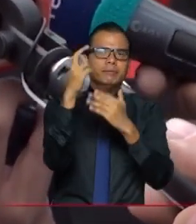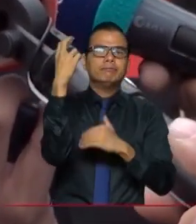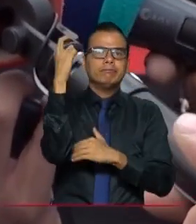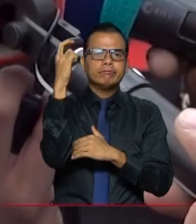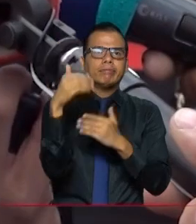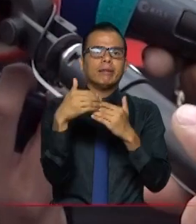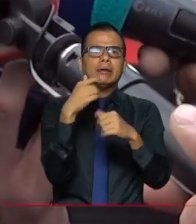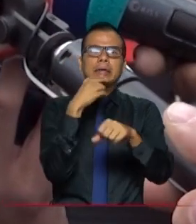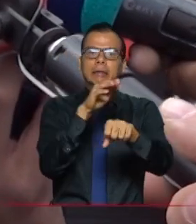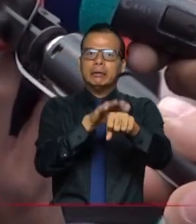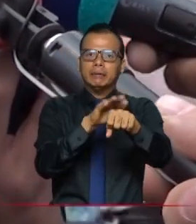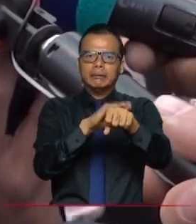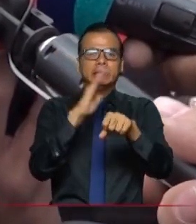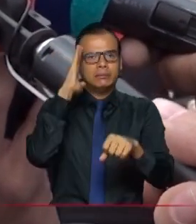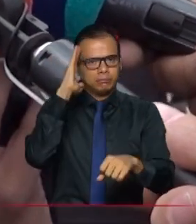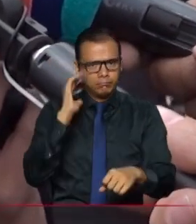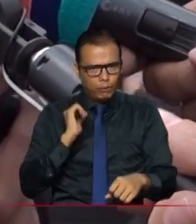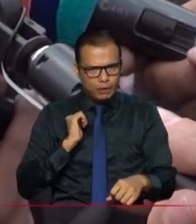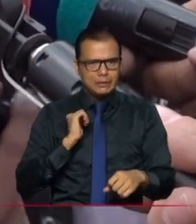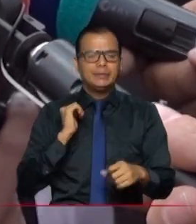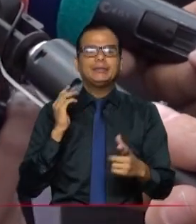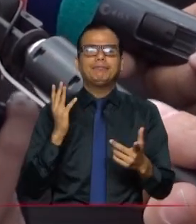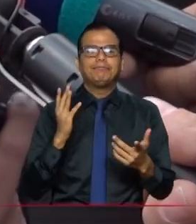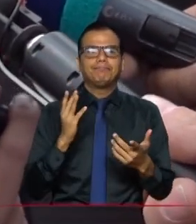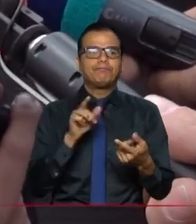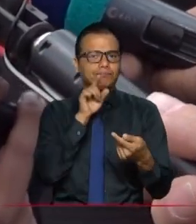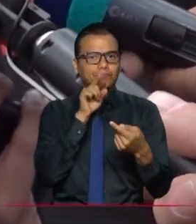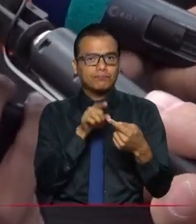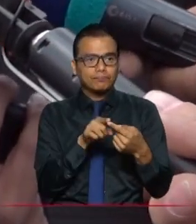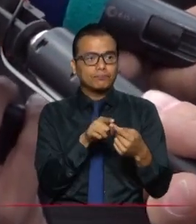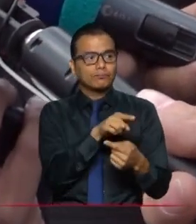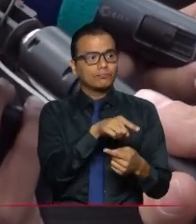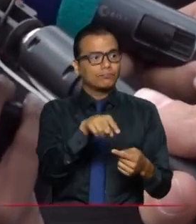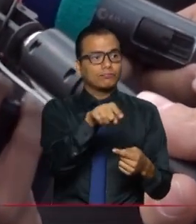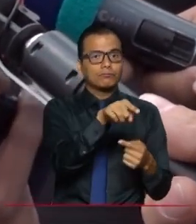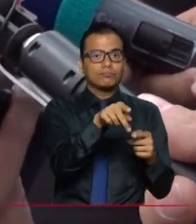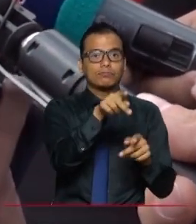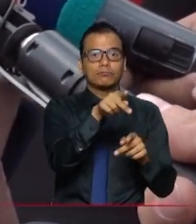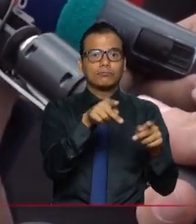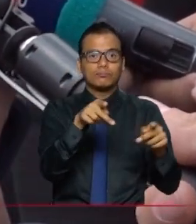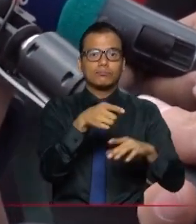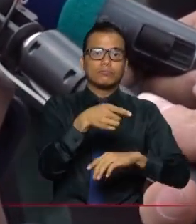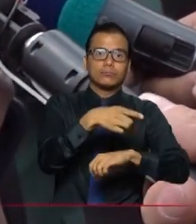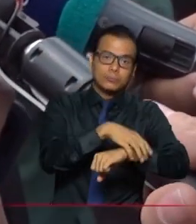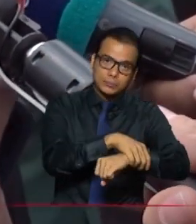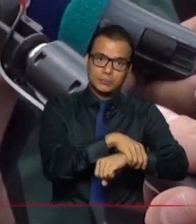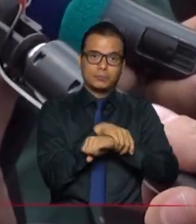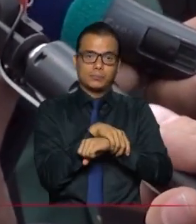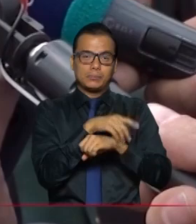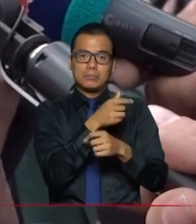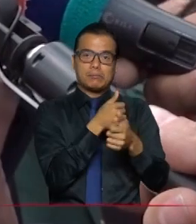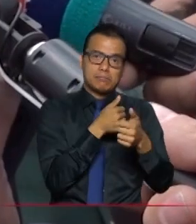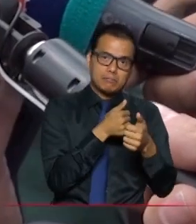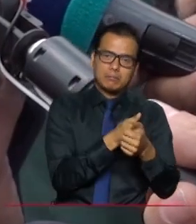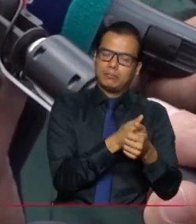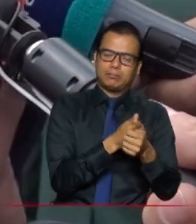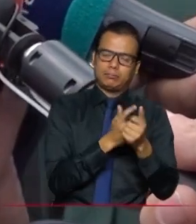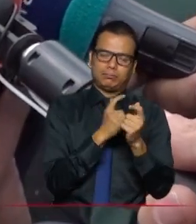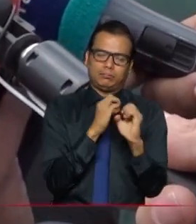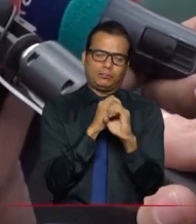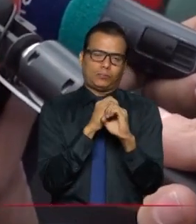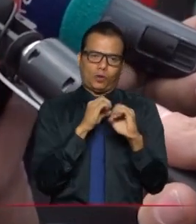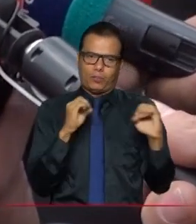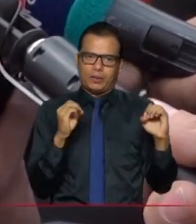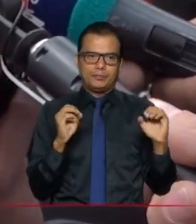la fuerza pública para limitar acción respecto de quienes tengan órdenes de captura suspendidas, pero de